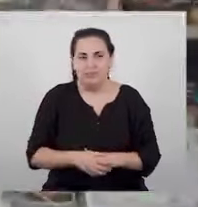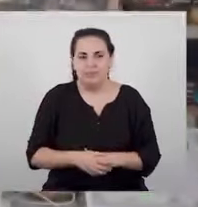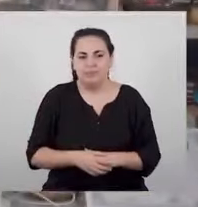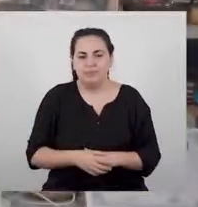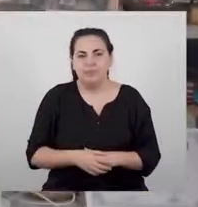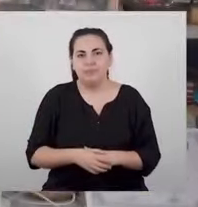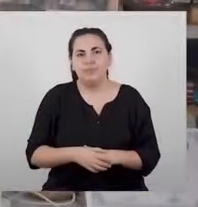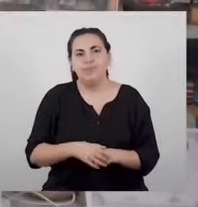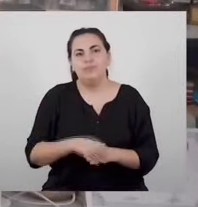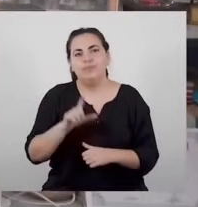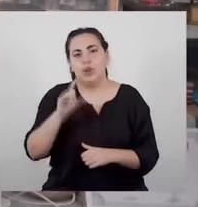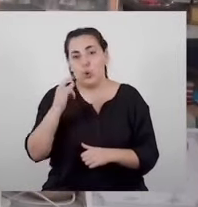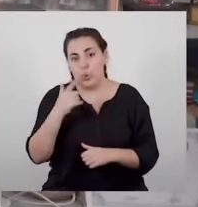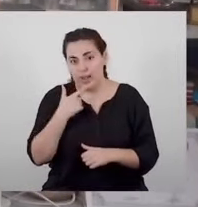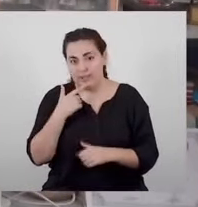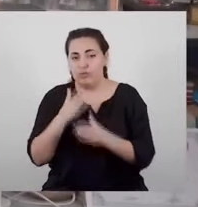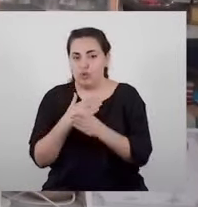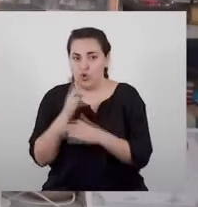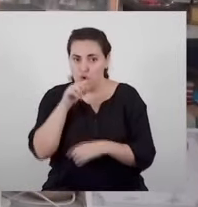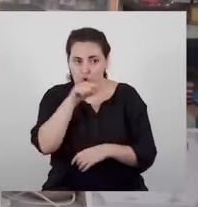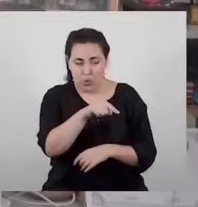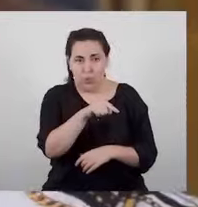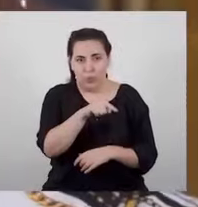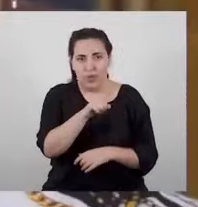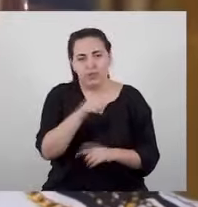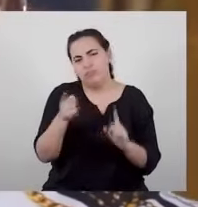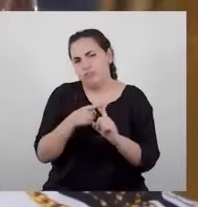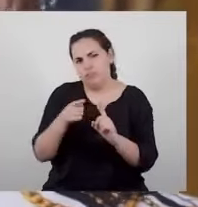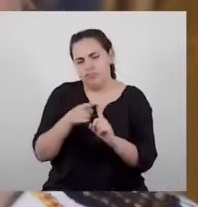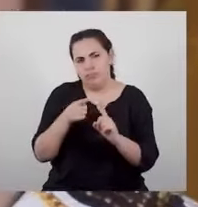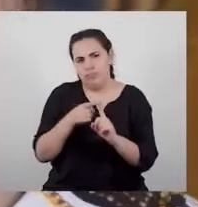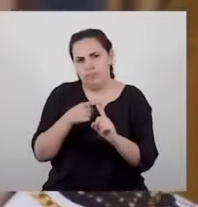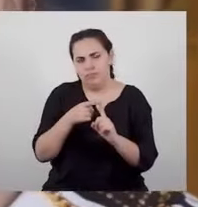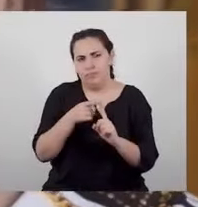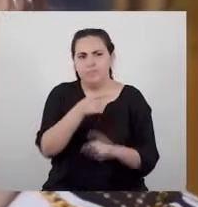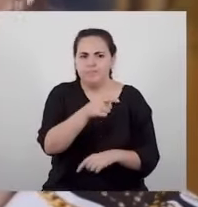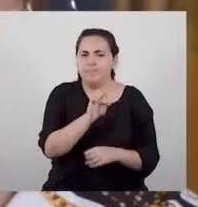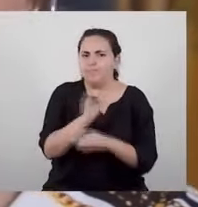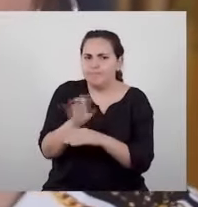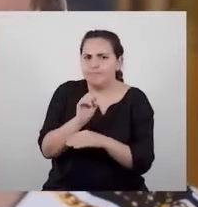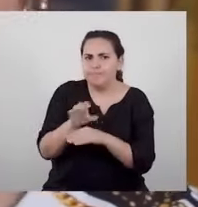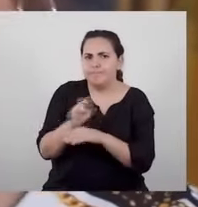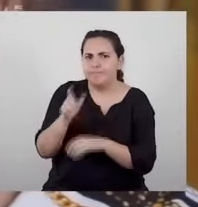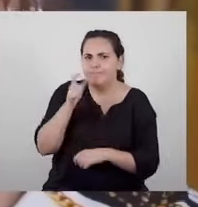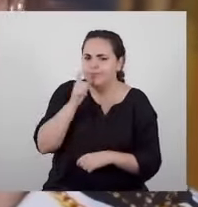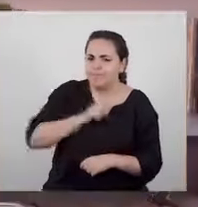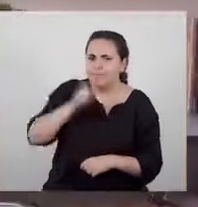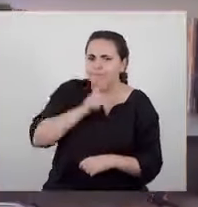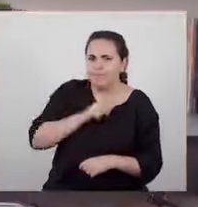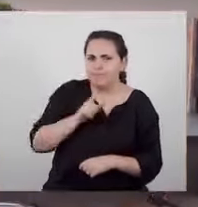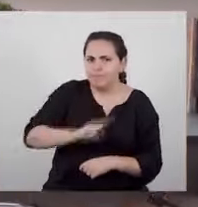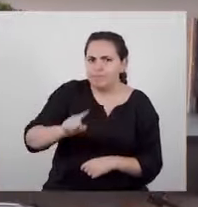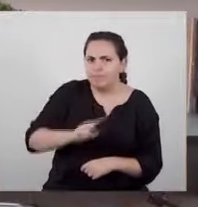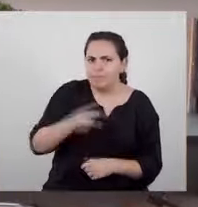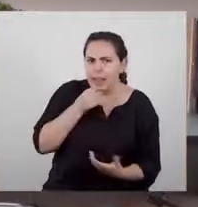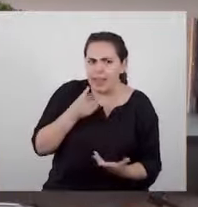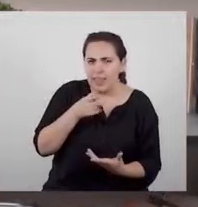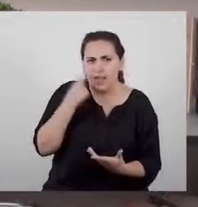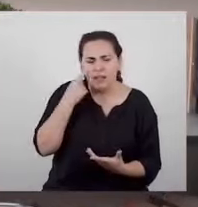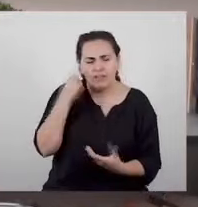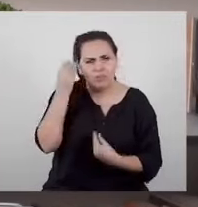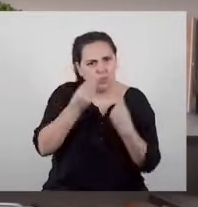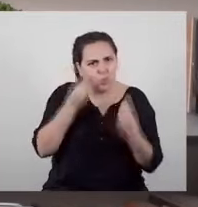novia de Lucas como dije antes estaba muy en contacto con él y al no responder a los mensajes ella se preocupó activó el teléfono y